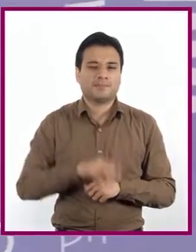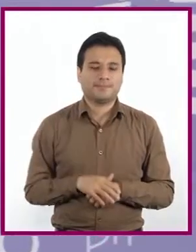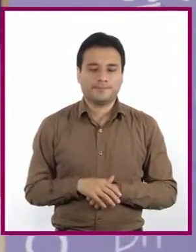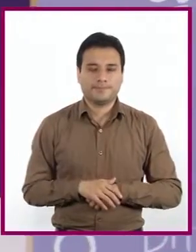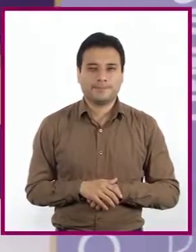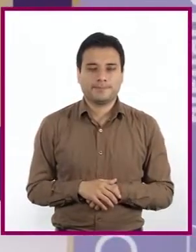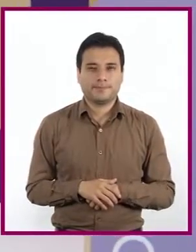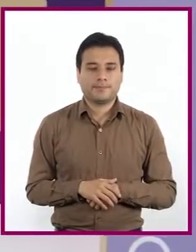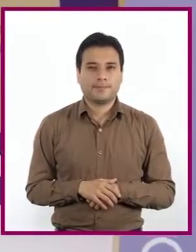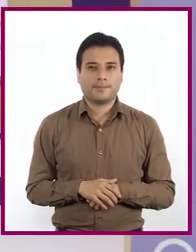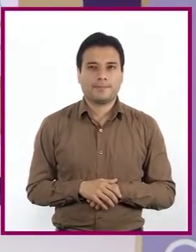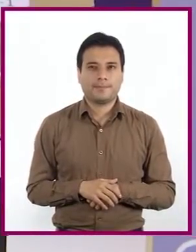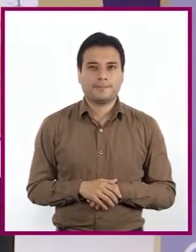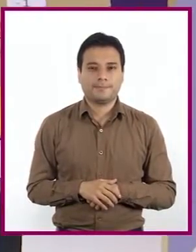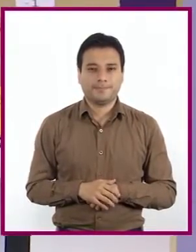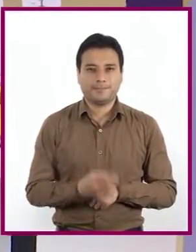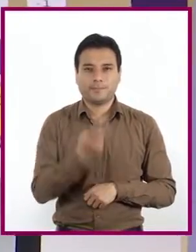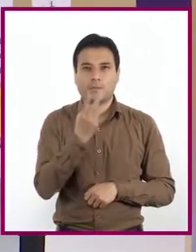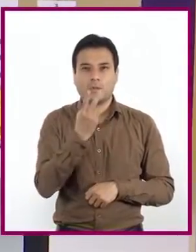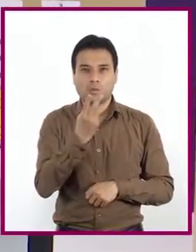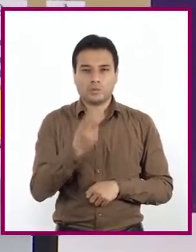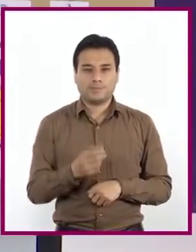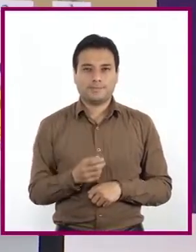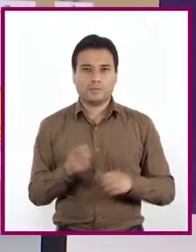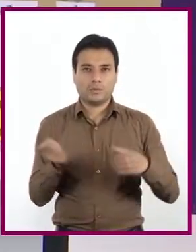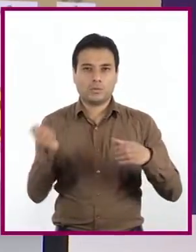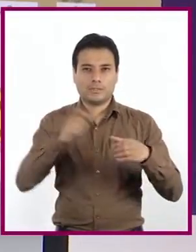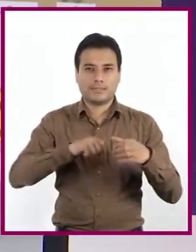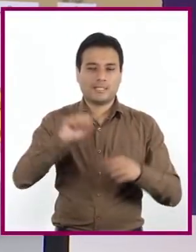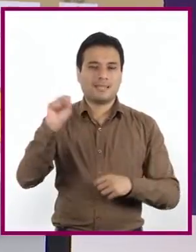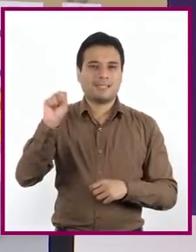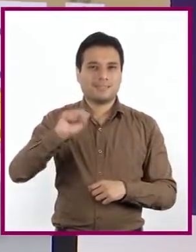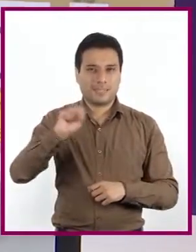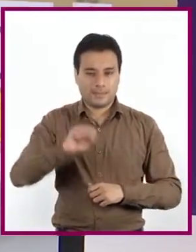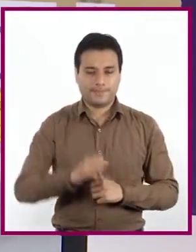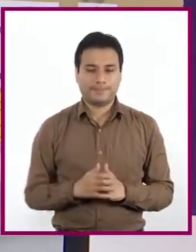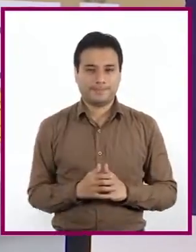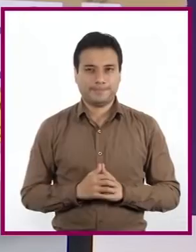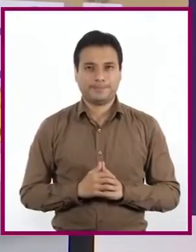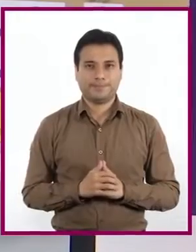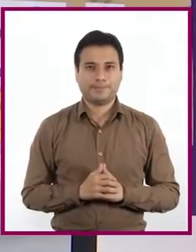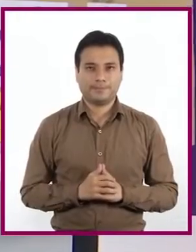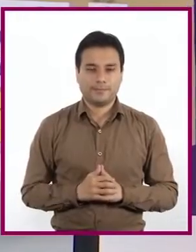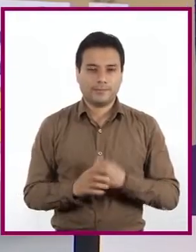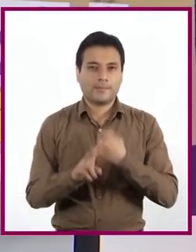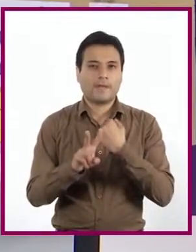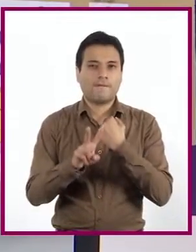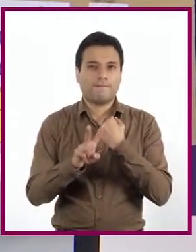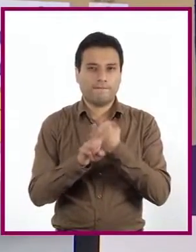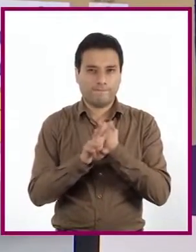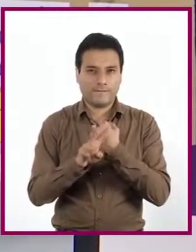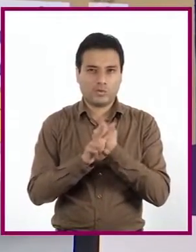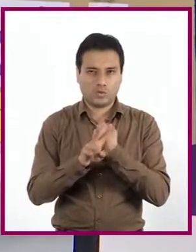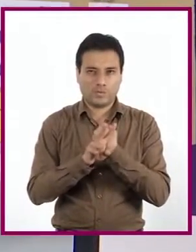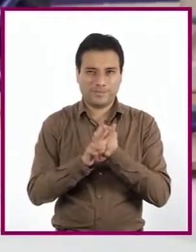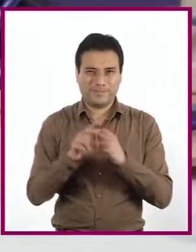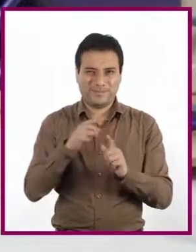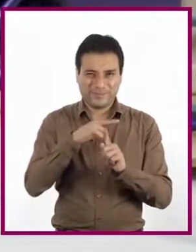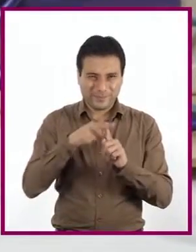Coloquemos 2 cucharadas de sal de mesa o cloruro de sodio en un vaso de